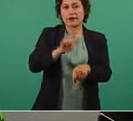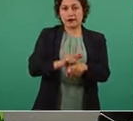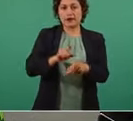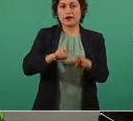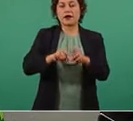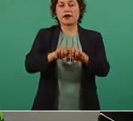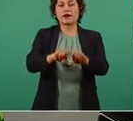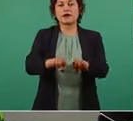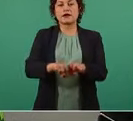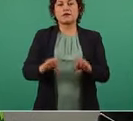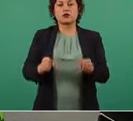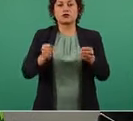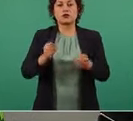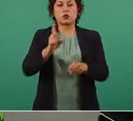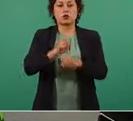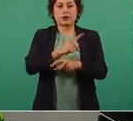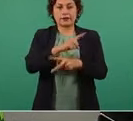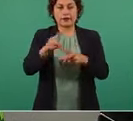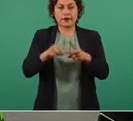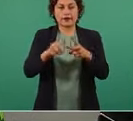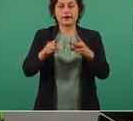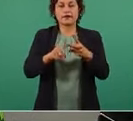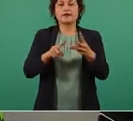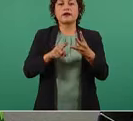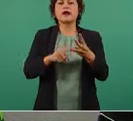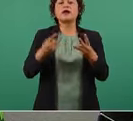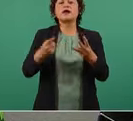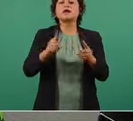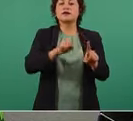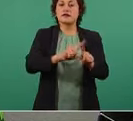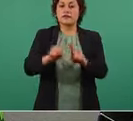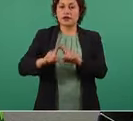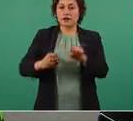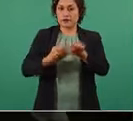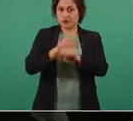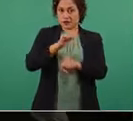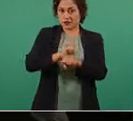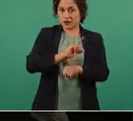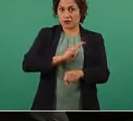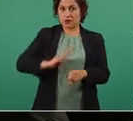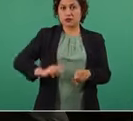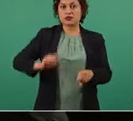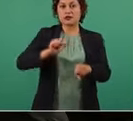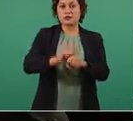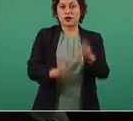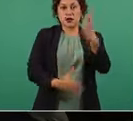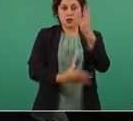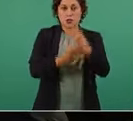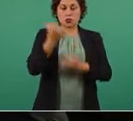Seguridad, los gobiernos estatales y municipales. Presentamos a continuación las cifras.